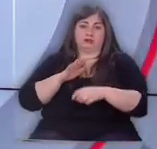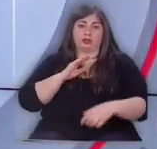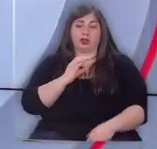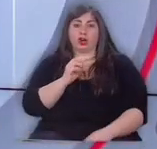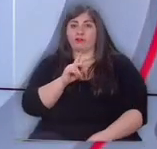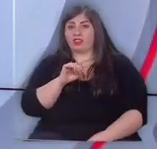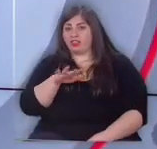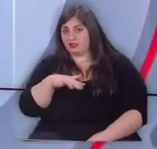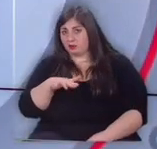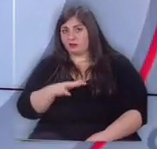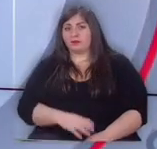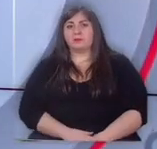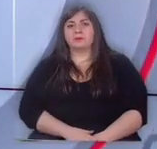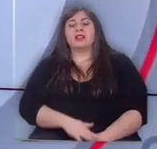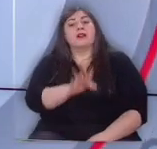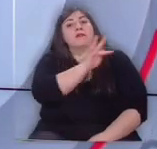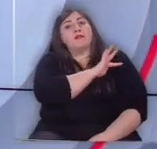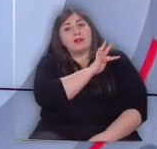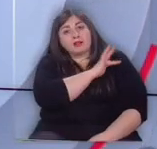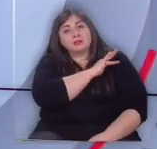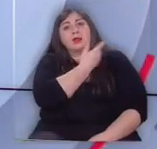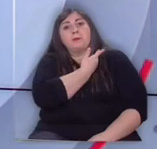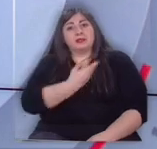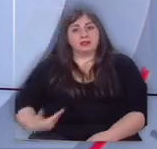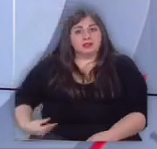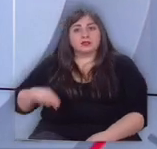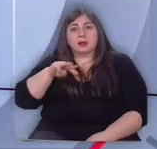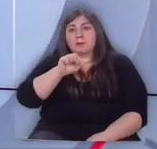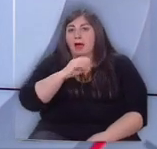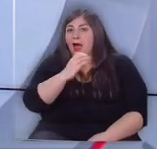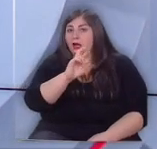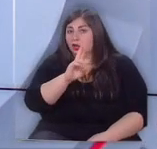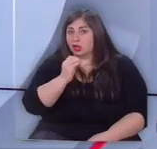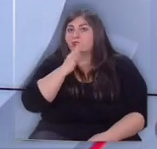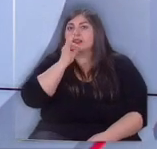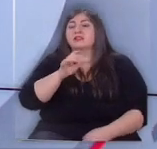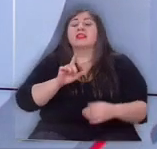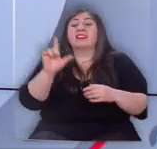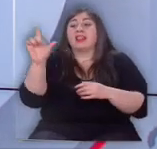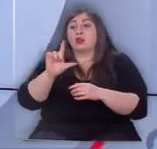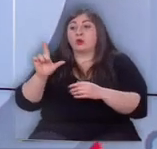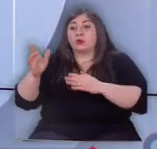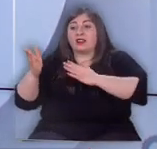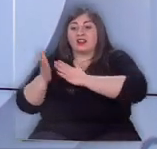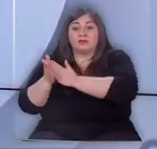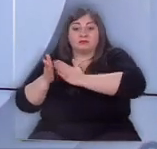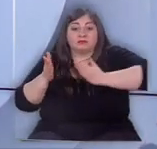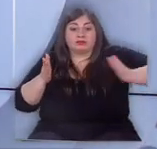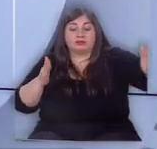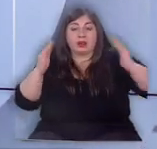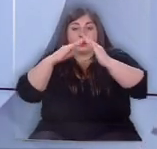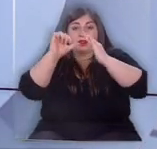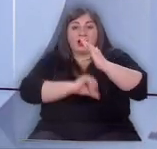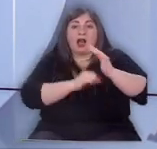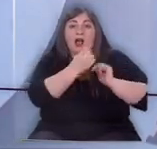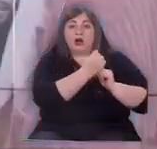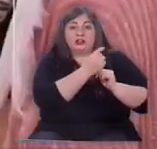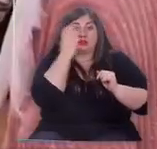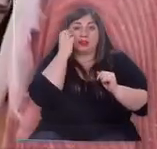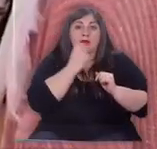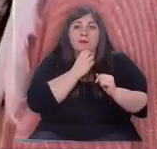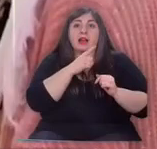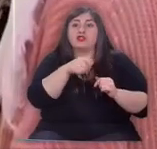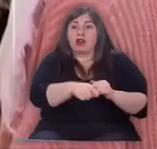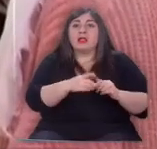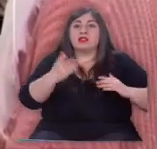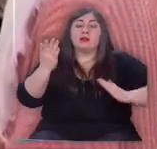Y en Francia, el presidente Emmanuel Macron anunció que este lunes se extenderá la cuarentena nacional hasta el 11 de mayo, ya que prevé que después de esa fecha empiece